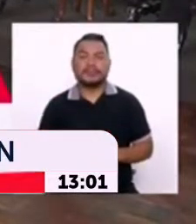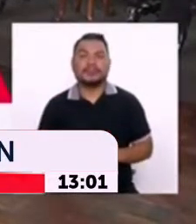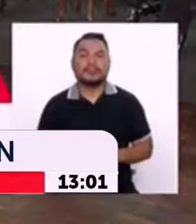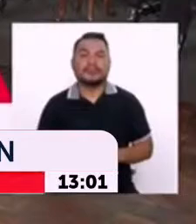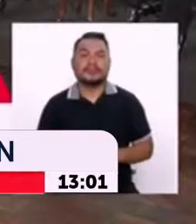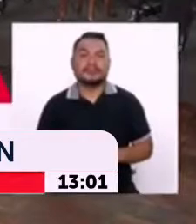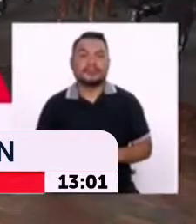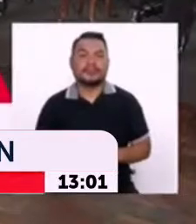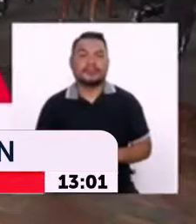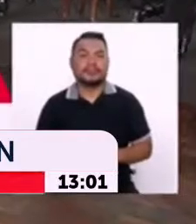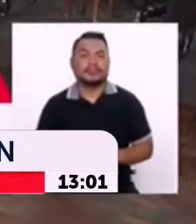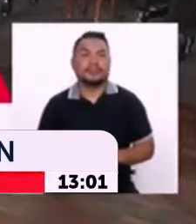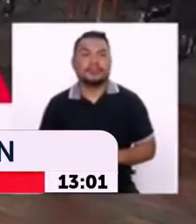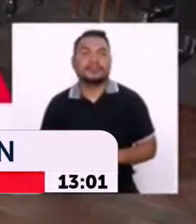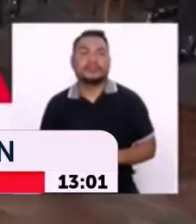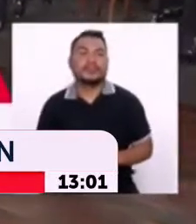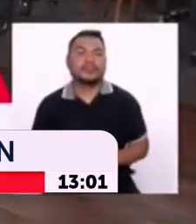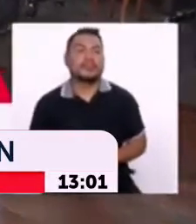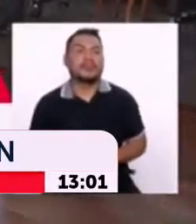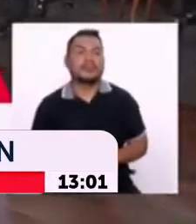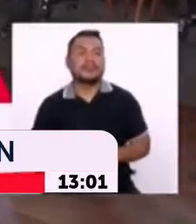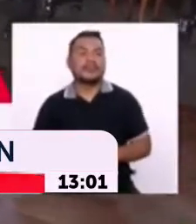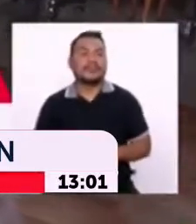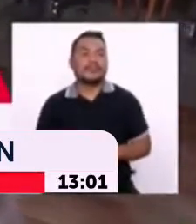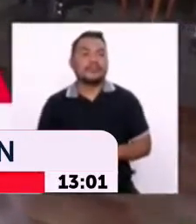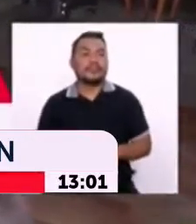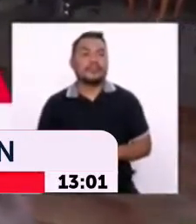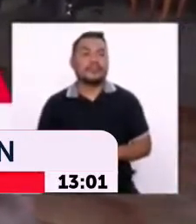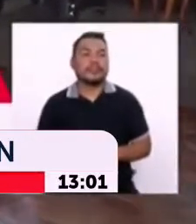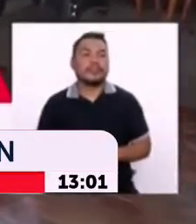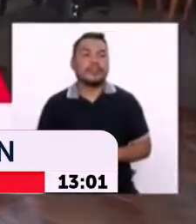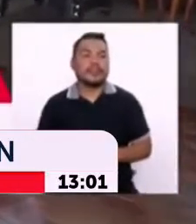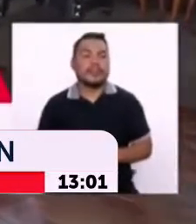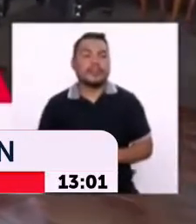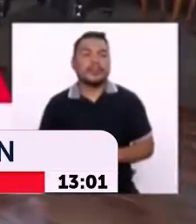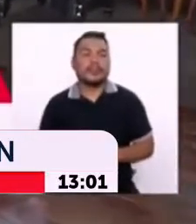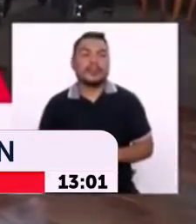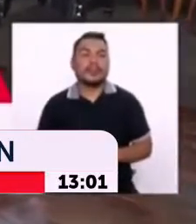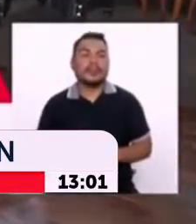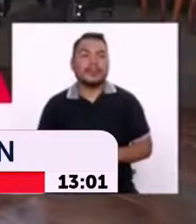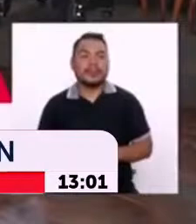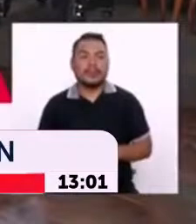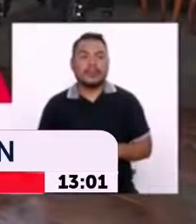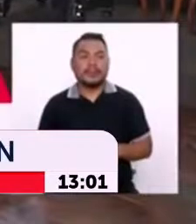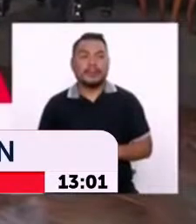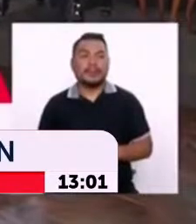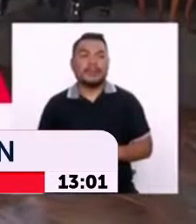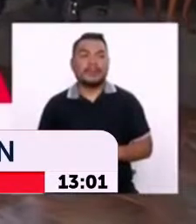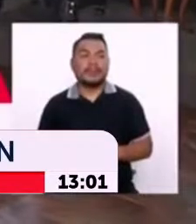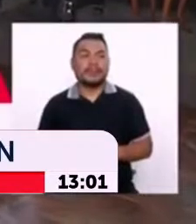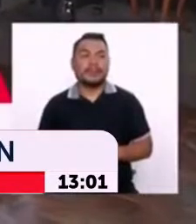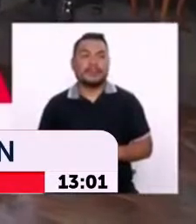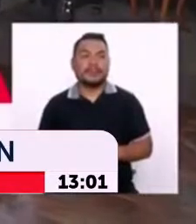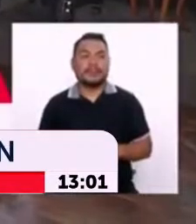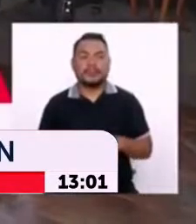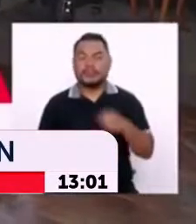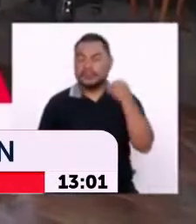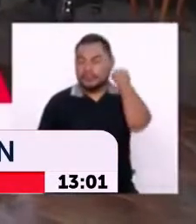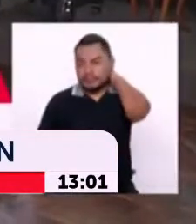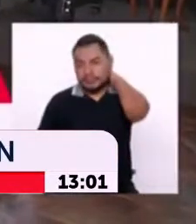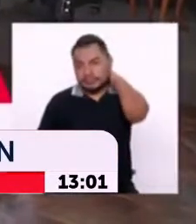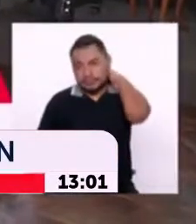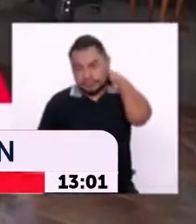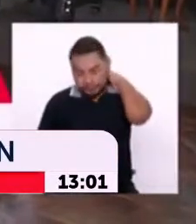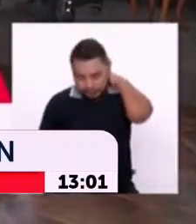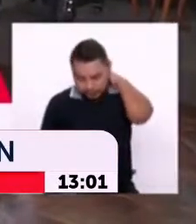de la República, Dina Boluarte, así como el Primer Ministro Alberto Otárola. En breve, según se nos señala, van a tener la